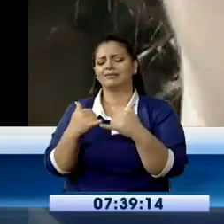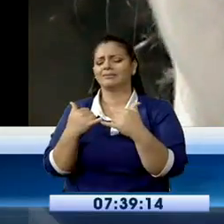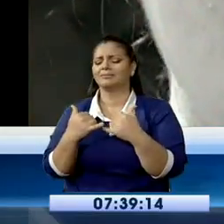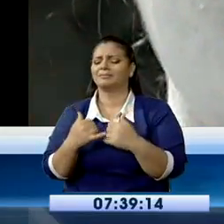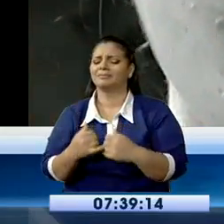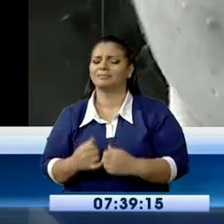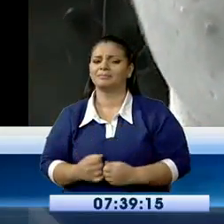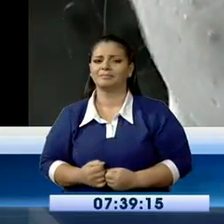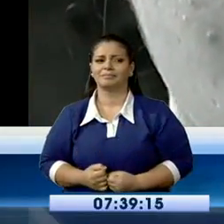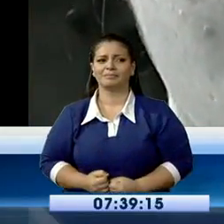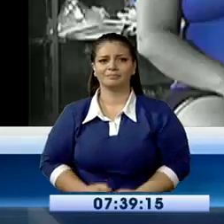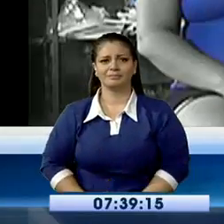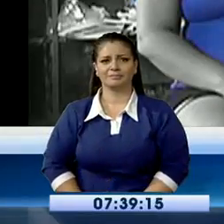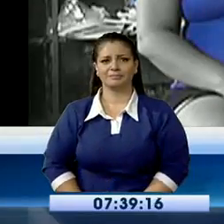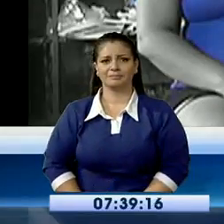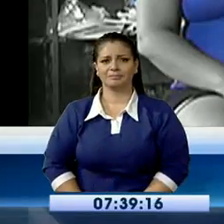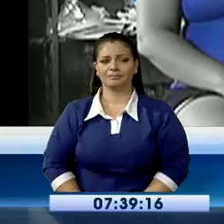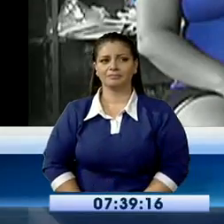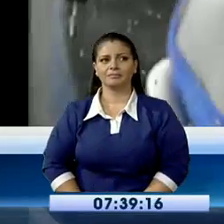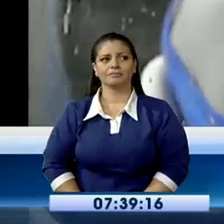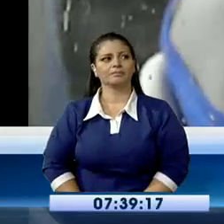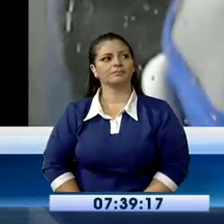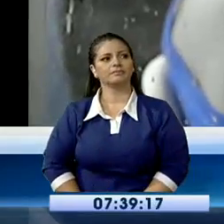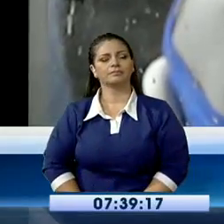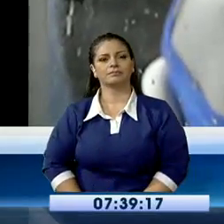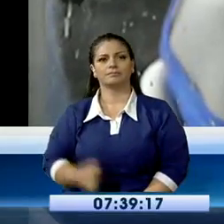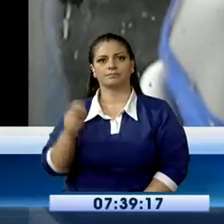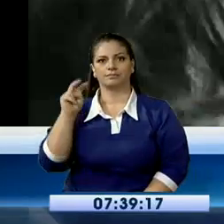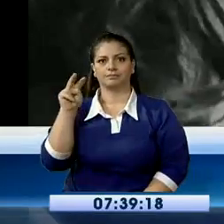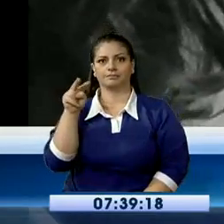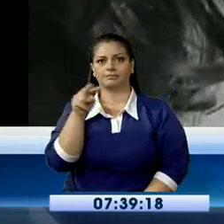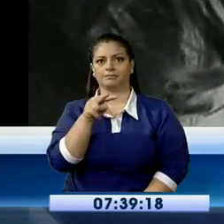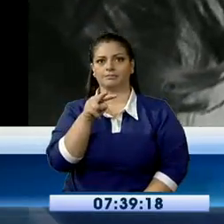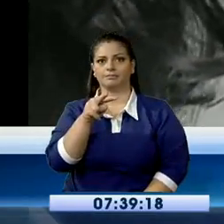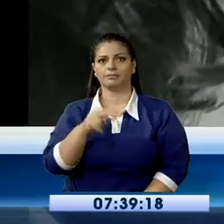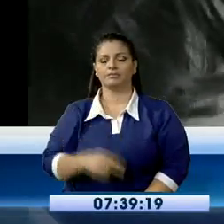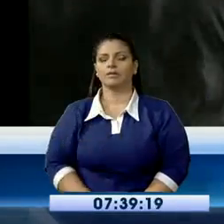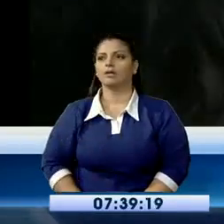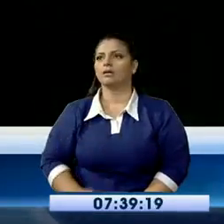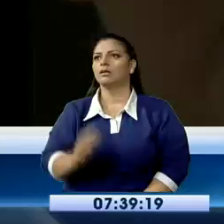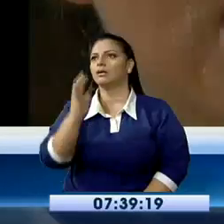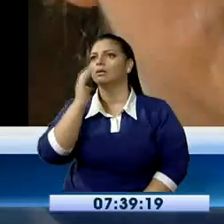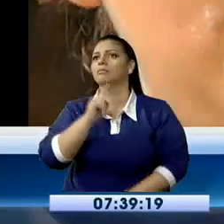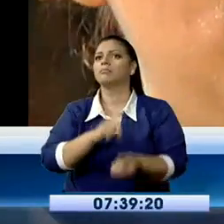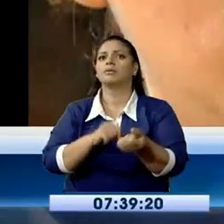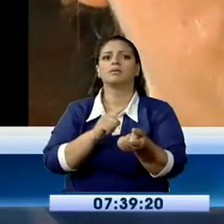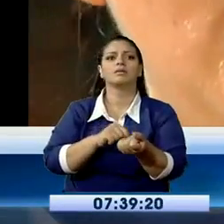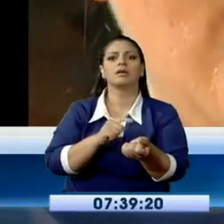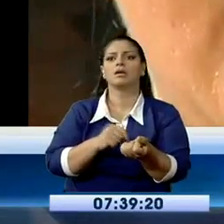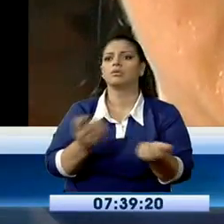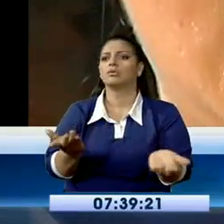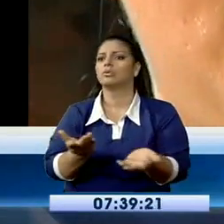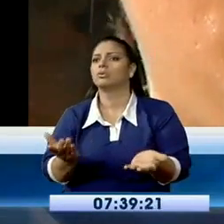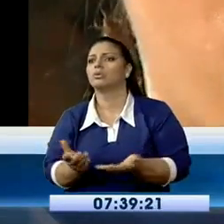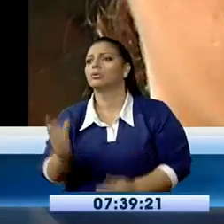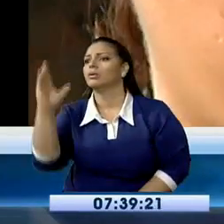Lidia es la tercera y no claudica en su propósito de volver a ver a su hermano. Si alguien sabe de